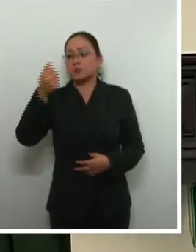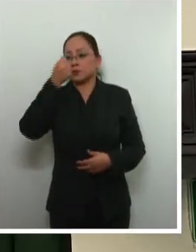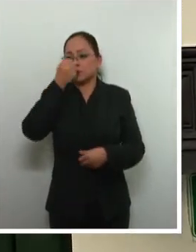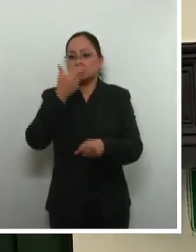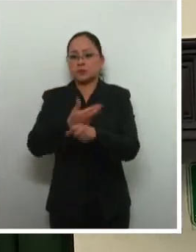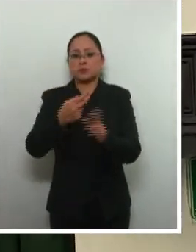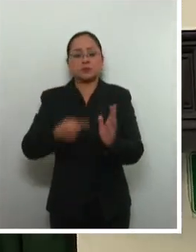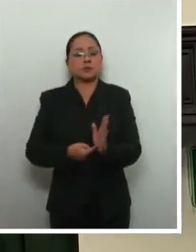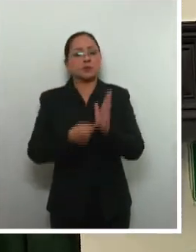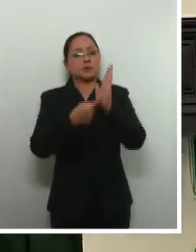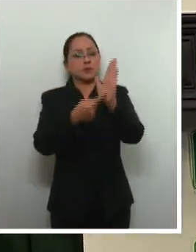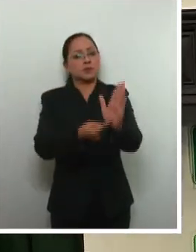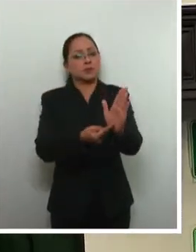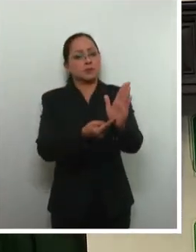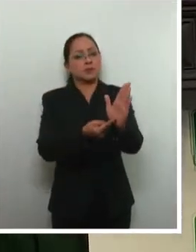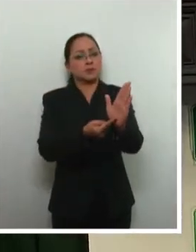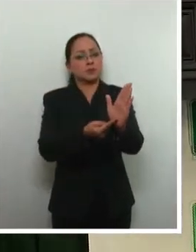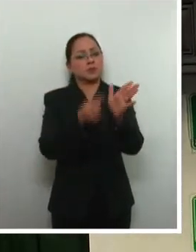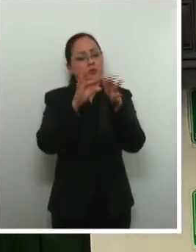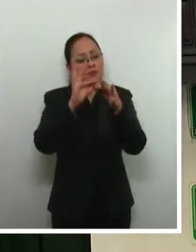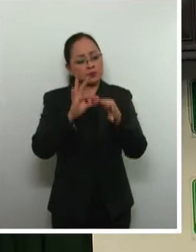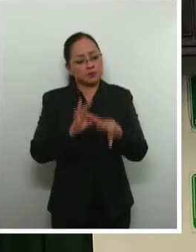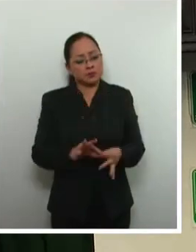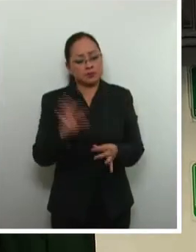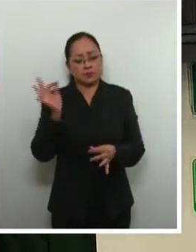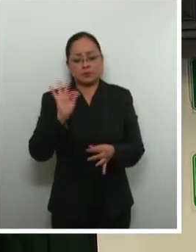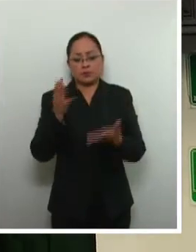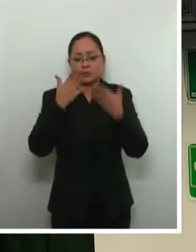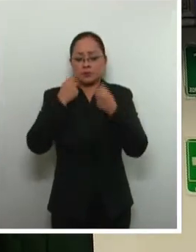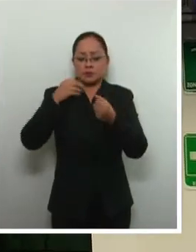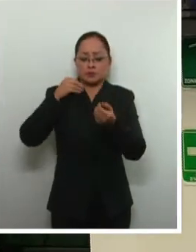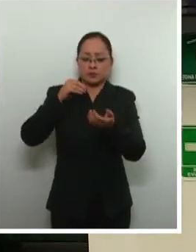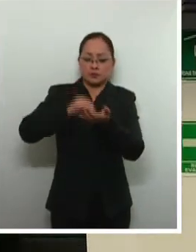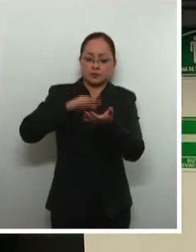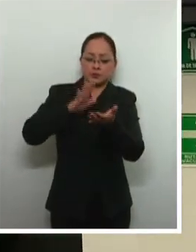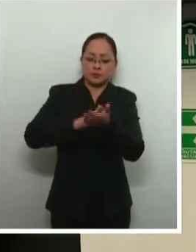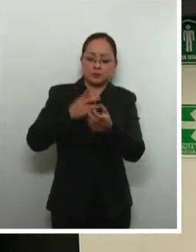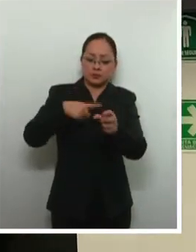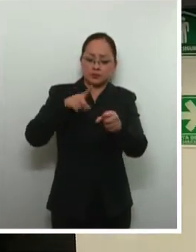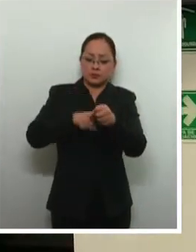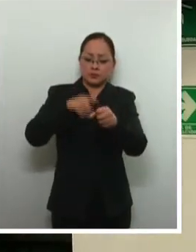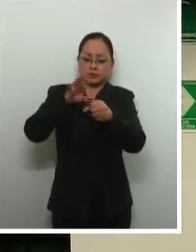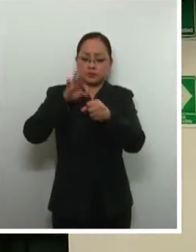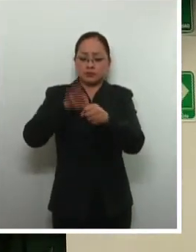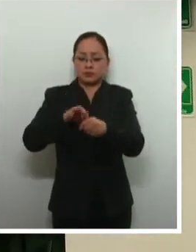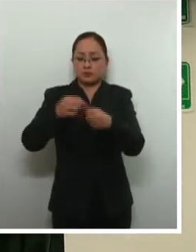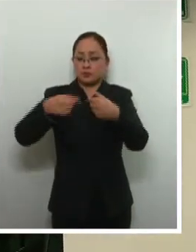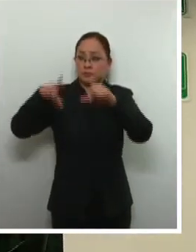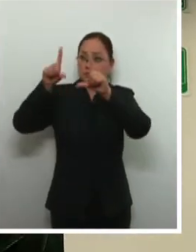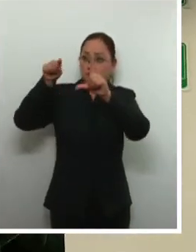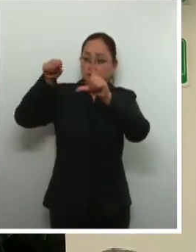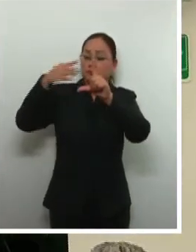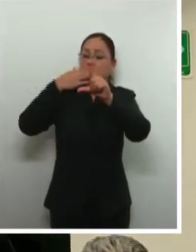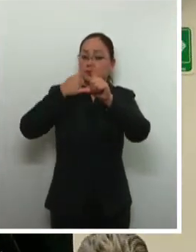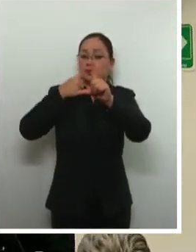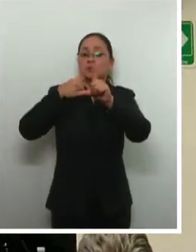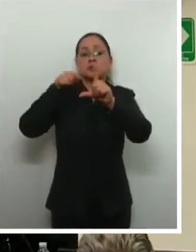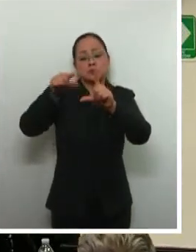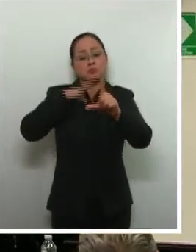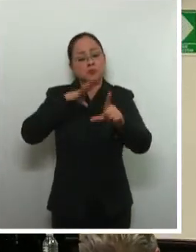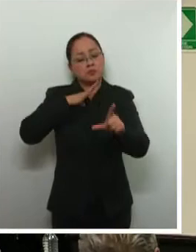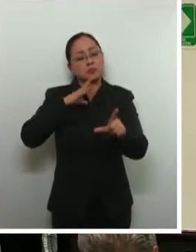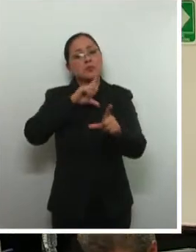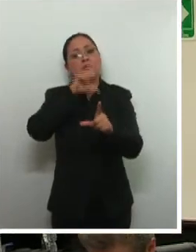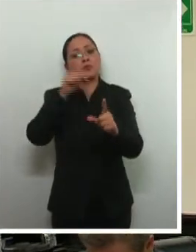de la Secretaría de la Mesa Directiva y en caso de que no se registre algún voto en este tablero electrónico, les recuerdo se